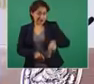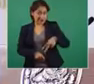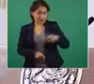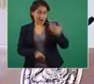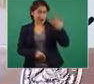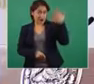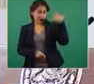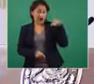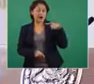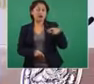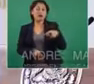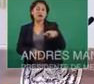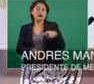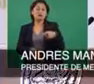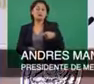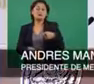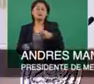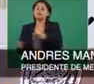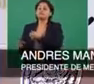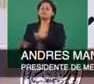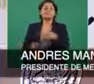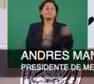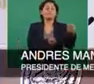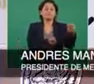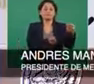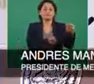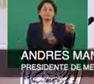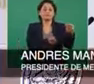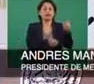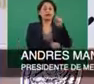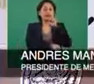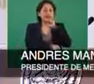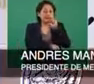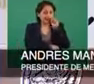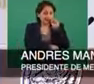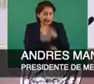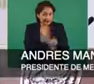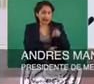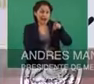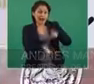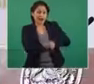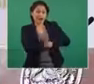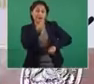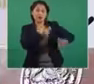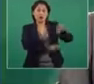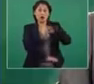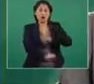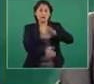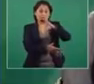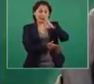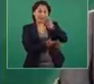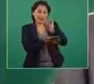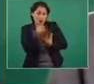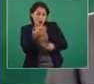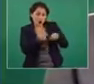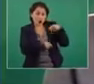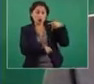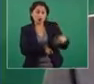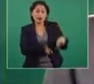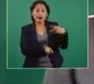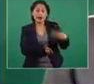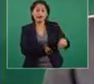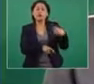y contrataron como consejero de Iberdrola al expresidente Calderón.